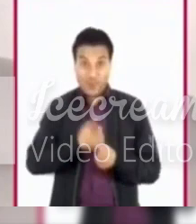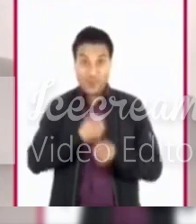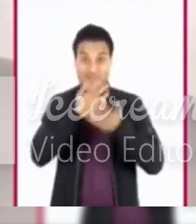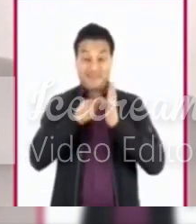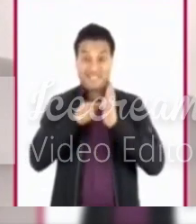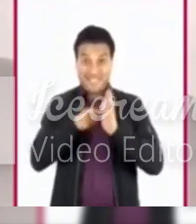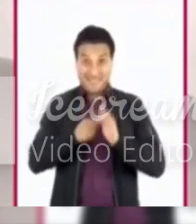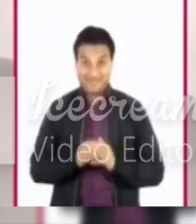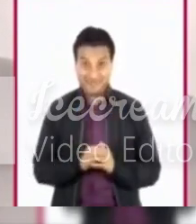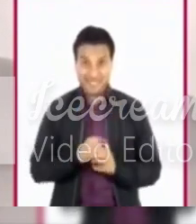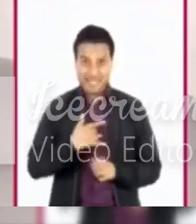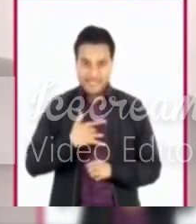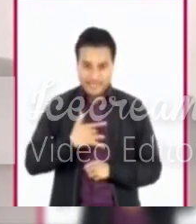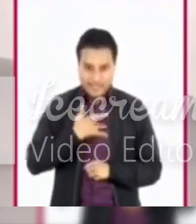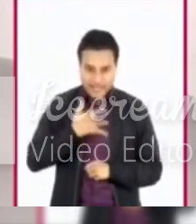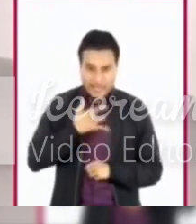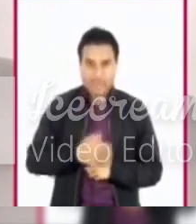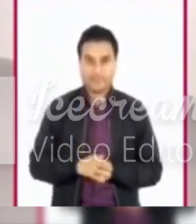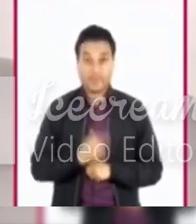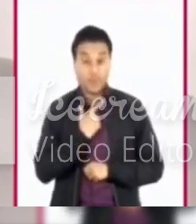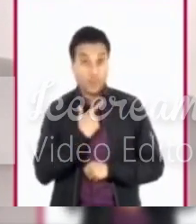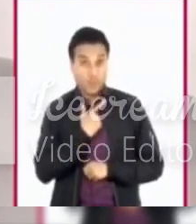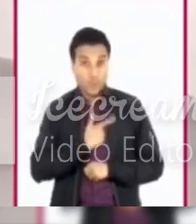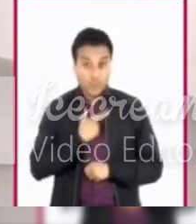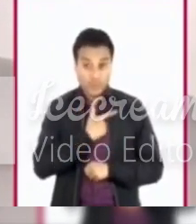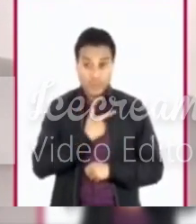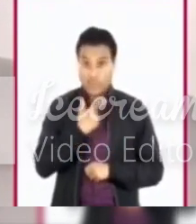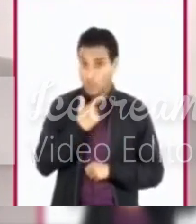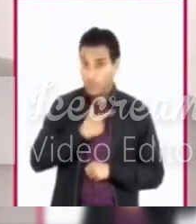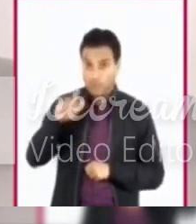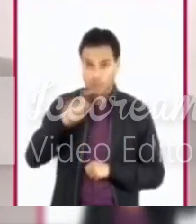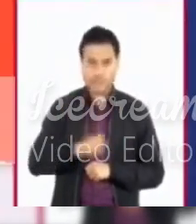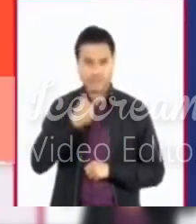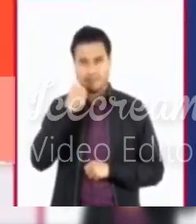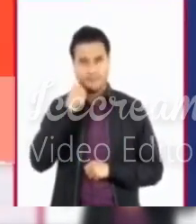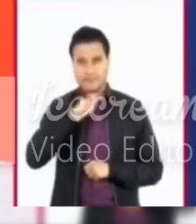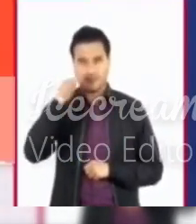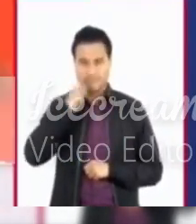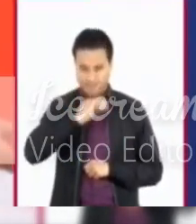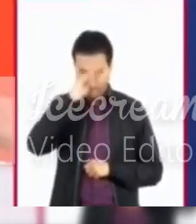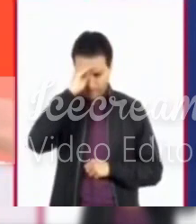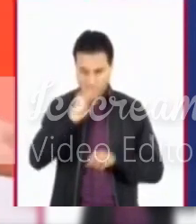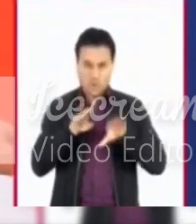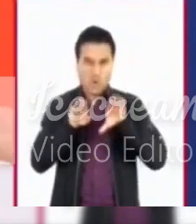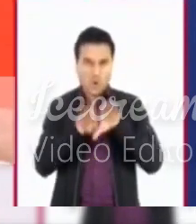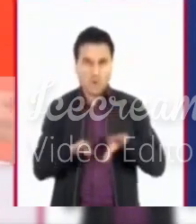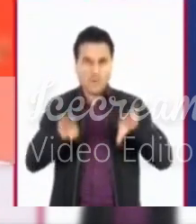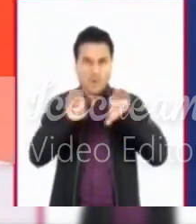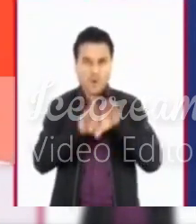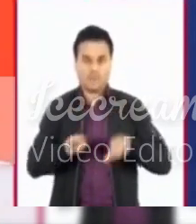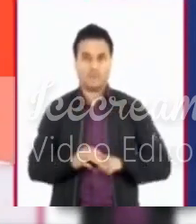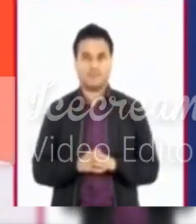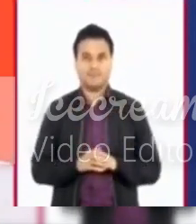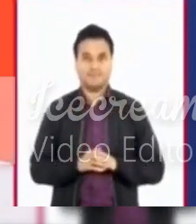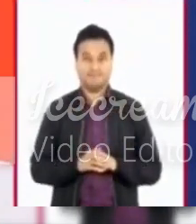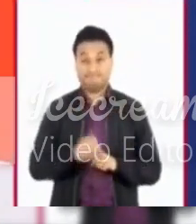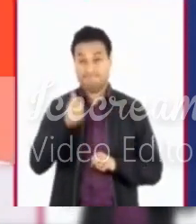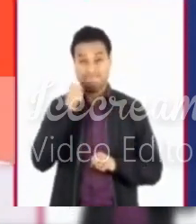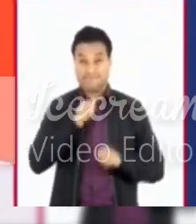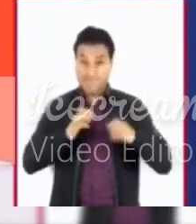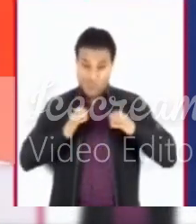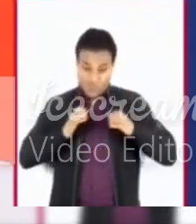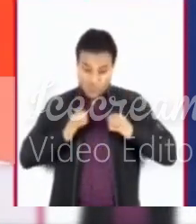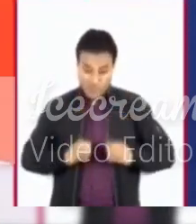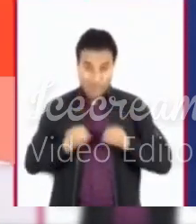que sentimos, lo que nos gusta o nos desagrada, buscamos la manera de hacerlo. Y lo primero que involucramos es nuestro